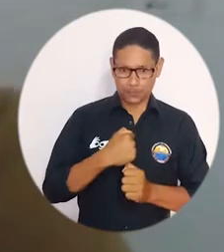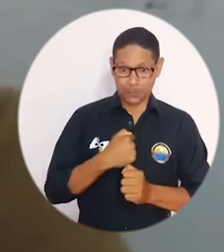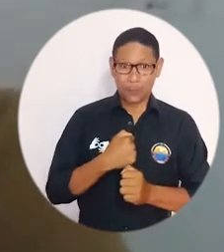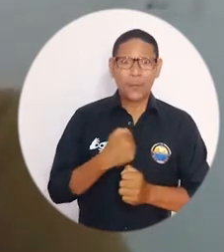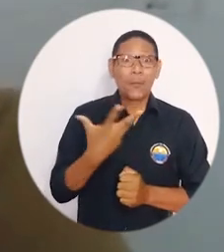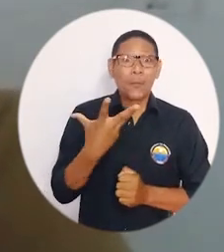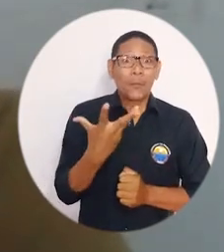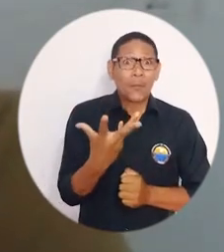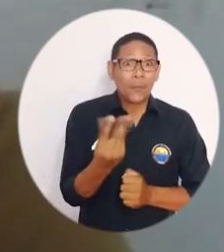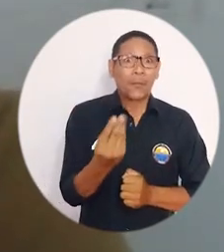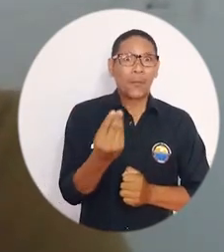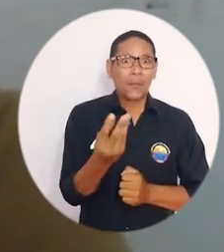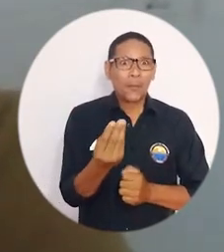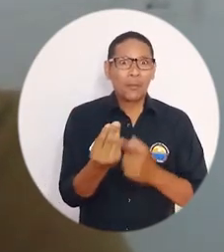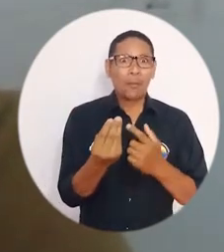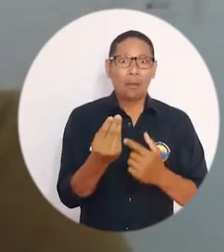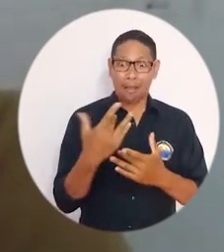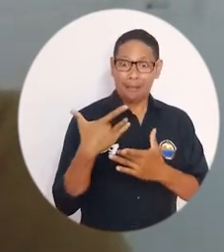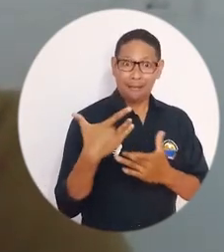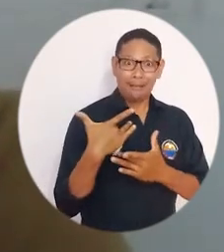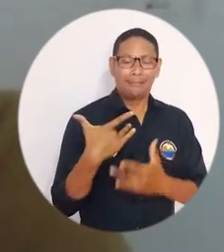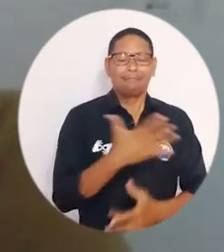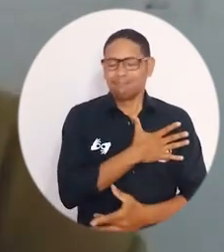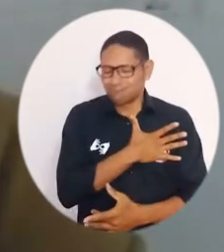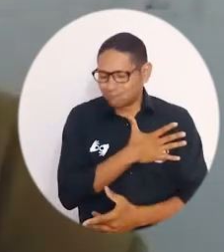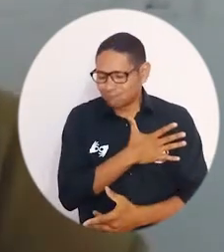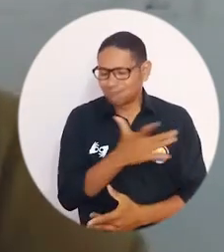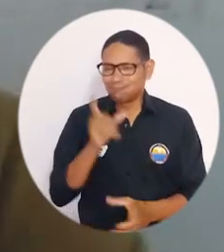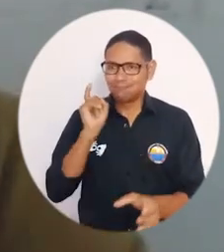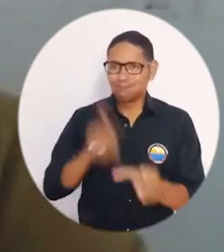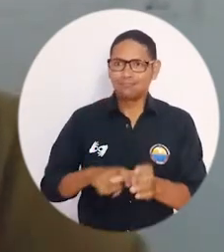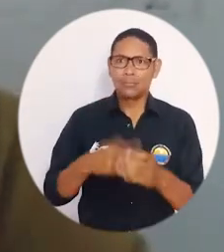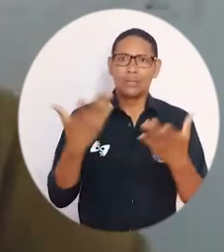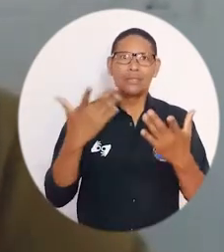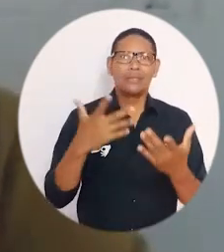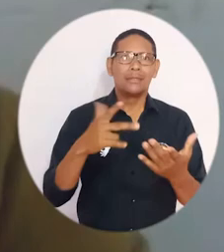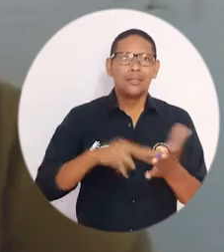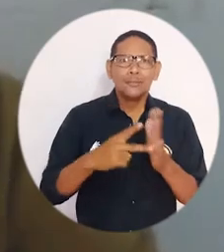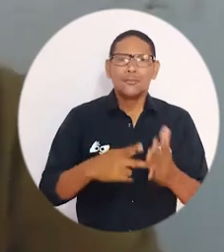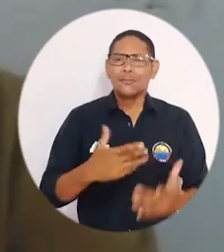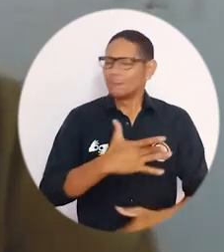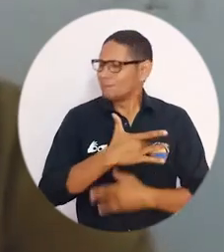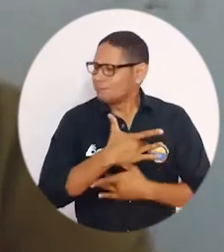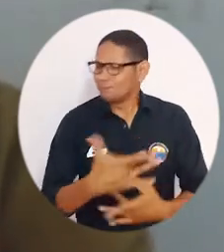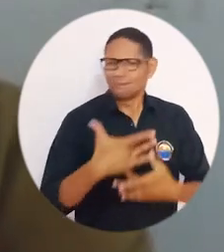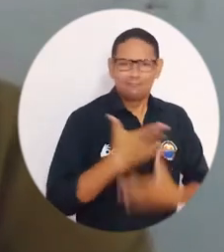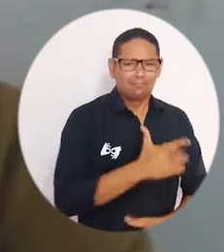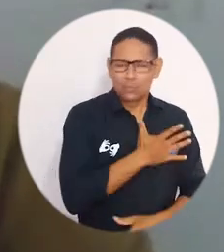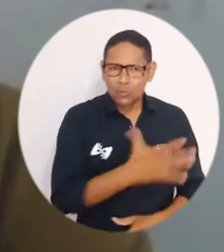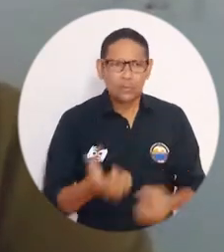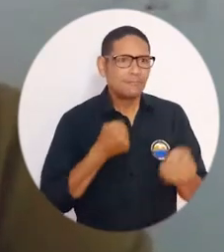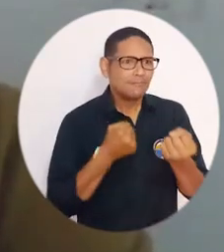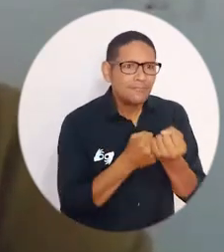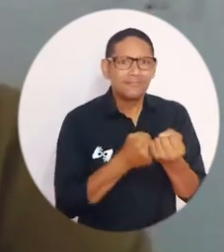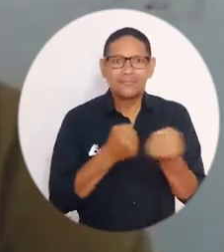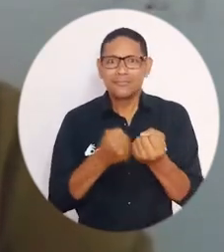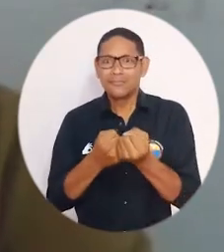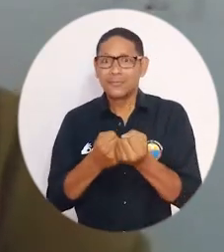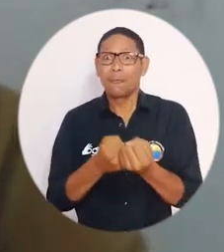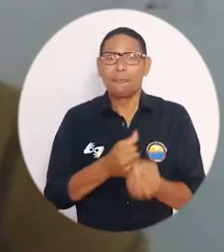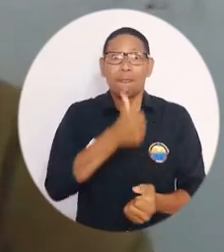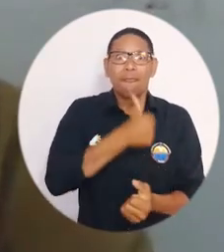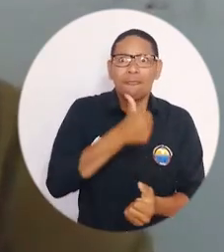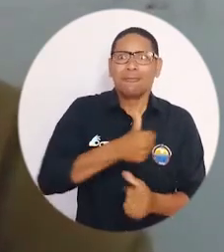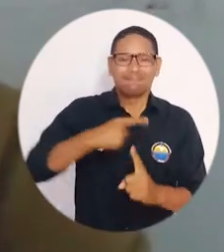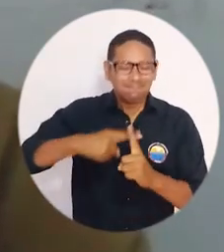pertenecer a un programa como el voluntariado muestra el espíritu altruista, el espíritu